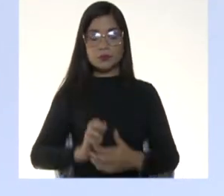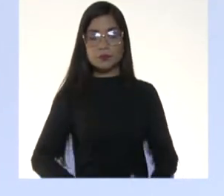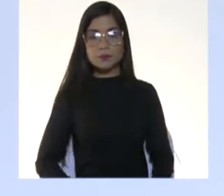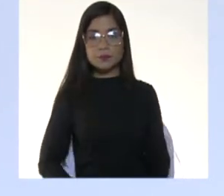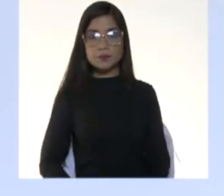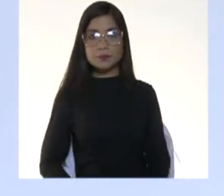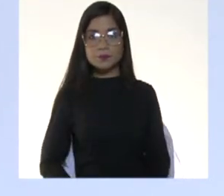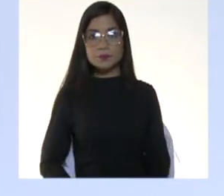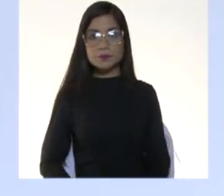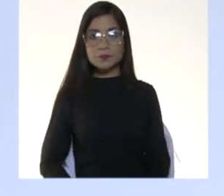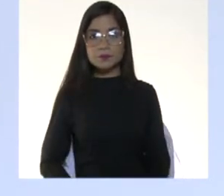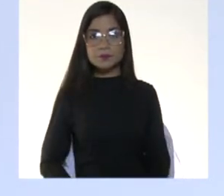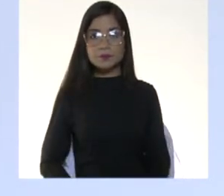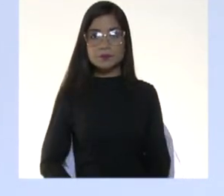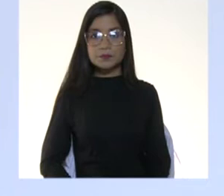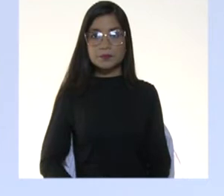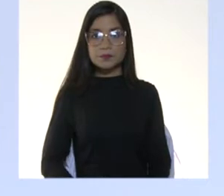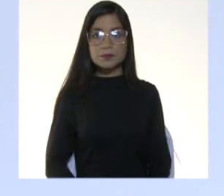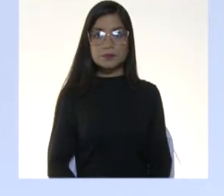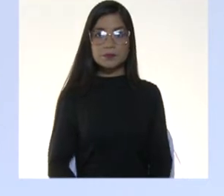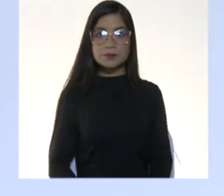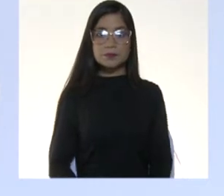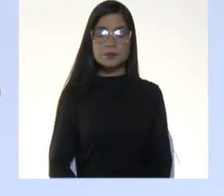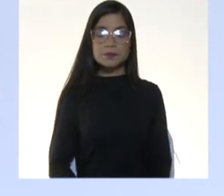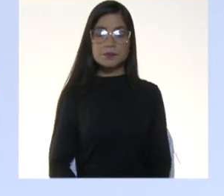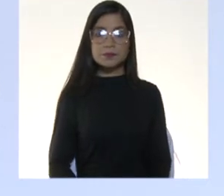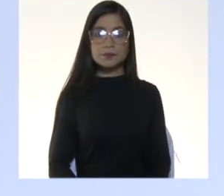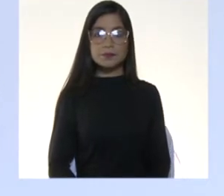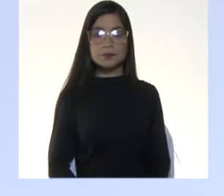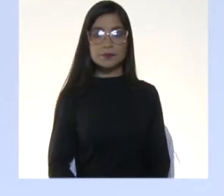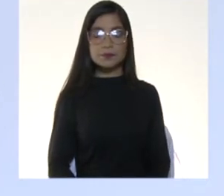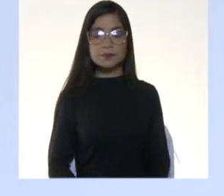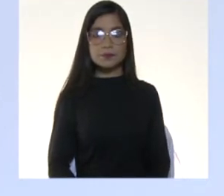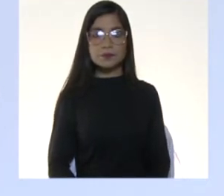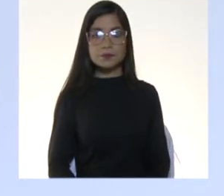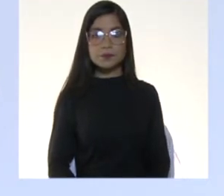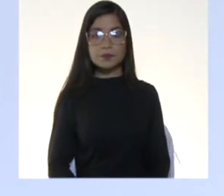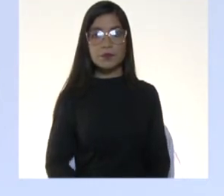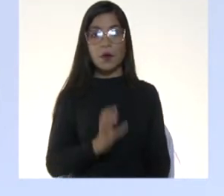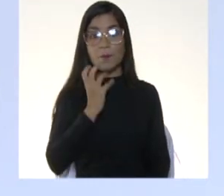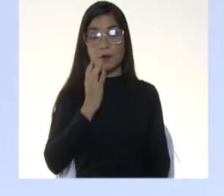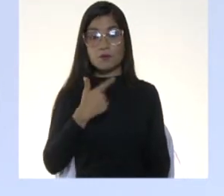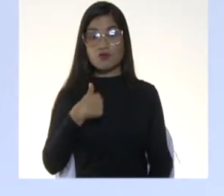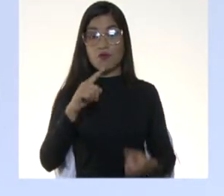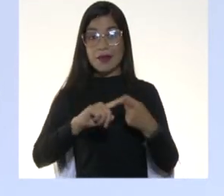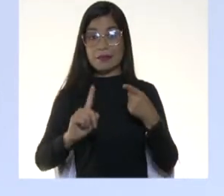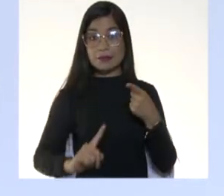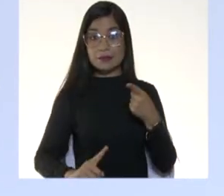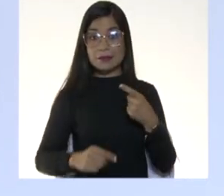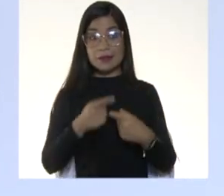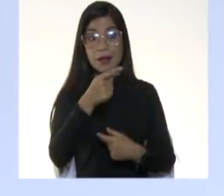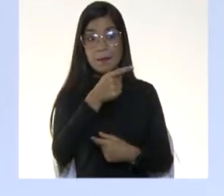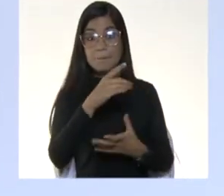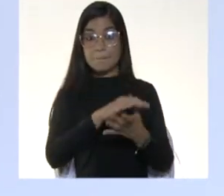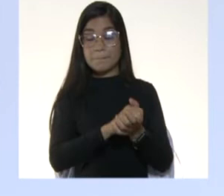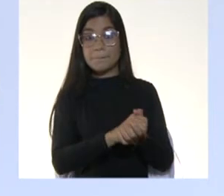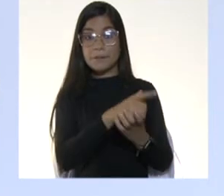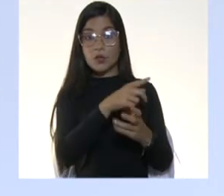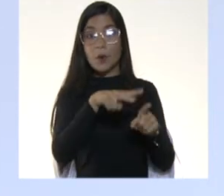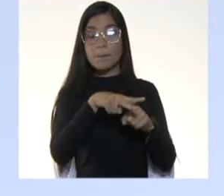tenemos mucho profesional. El caso, yo soy de electricidad, el caso de mi amigo es de mecánica, pero no tenemos el elemento